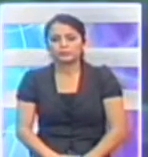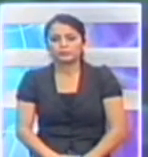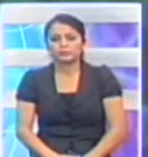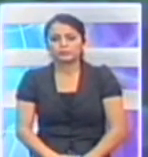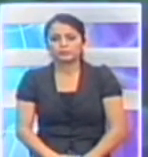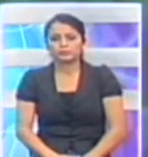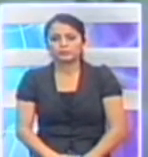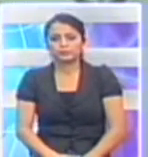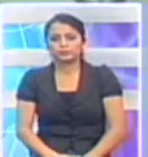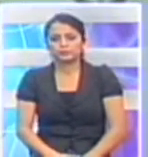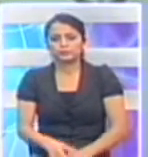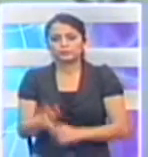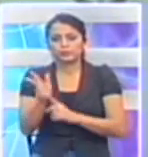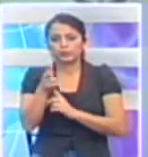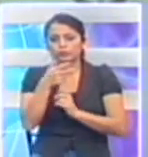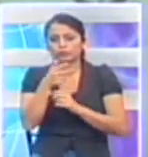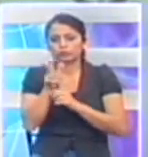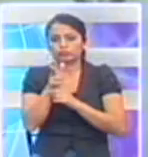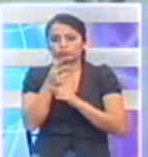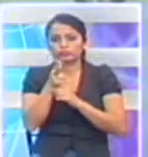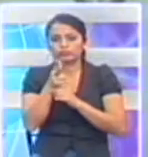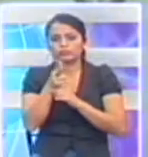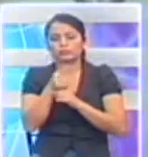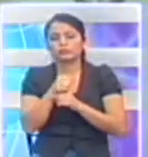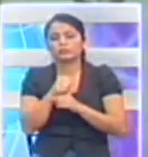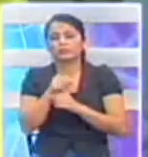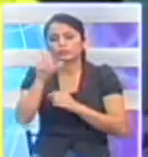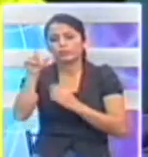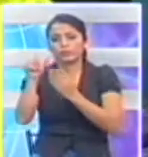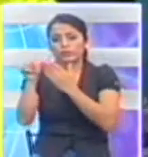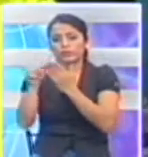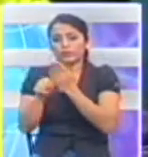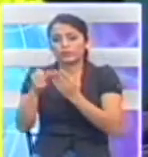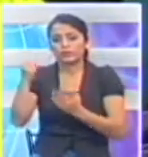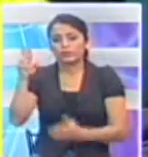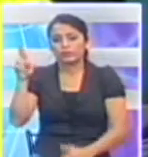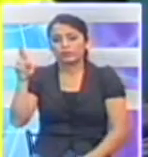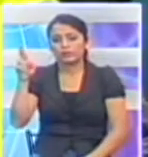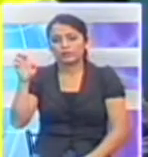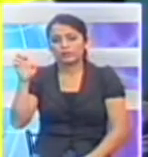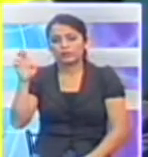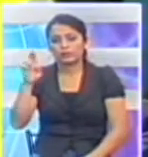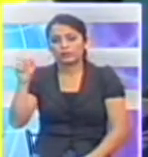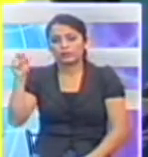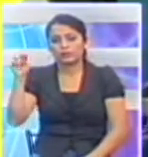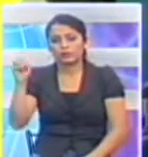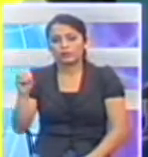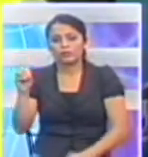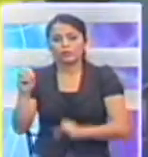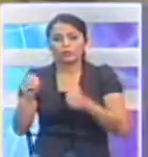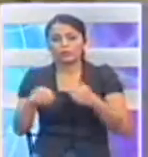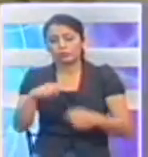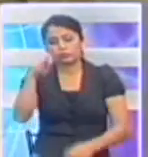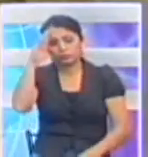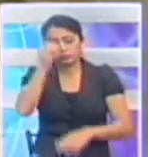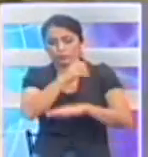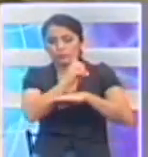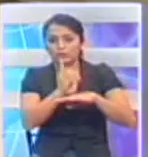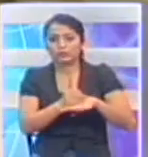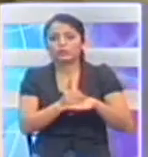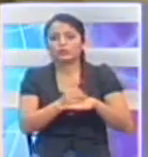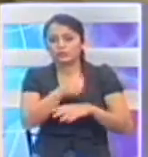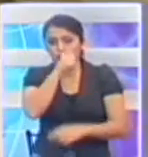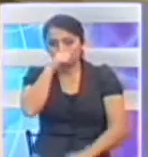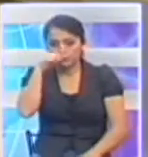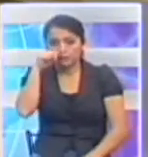mediante videoconferencia desde Quito, el ministro del Interior, José Serrano, y el director nacional de la Policía Antinarcóticos en Guayaquil dieron